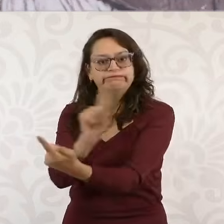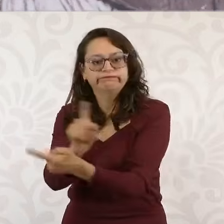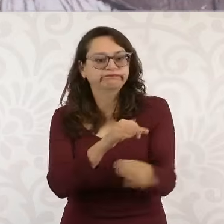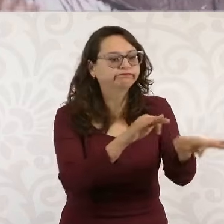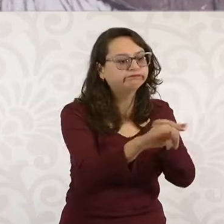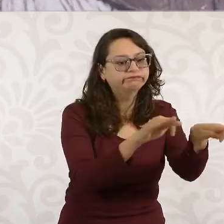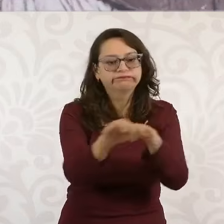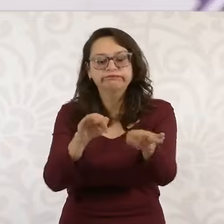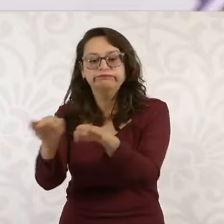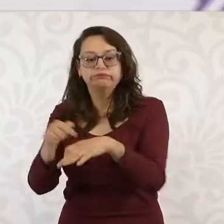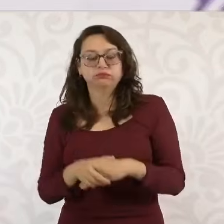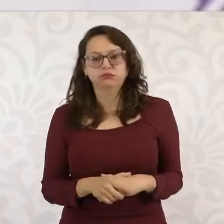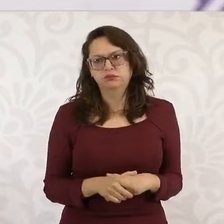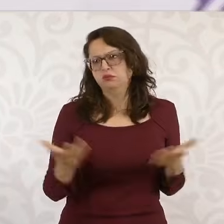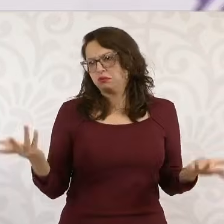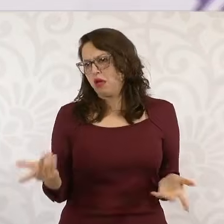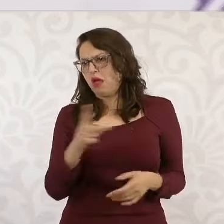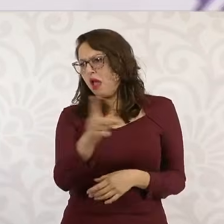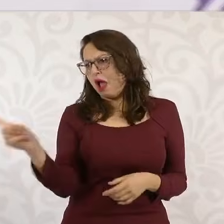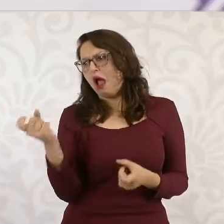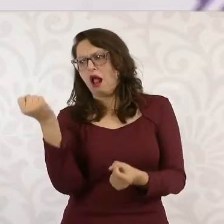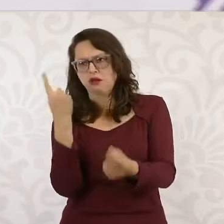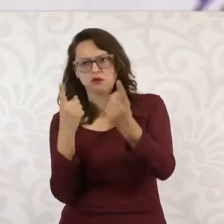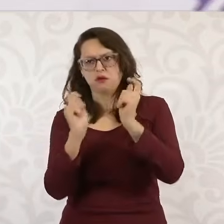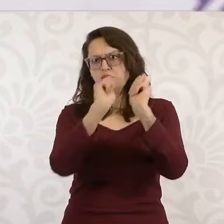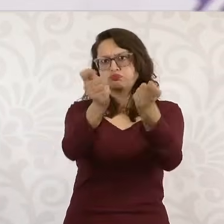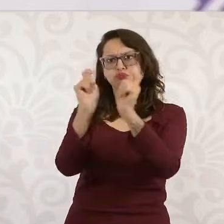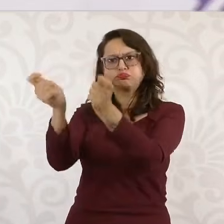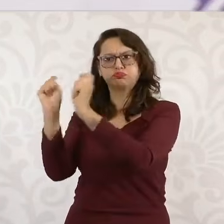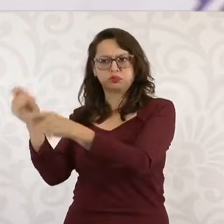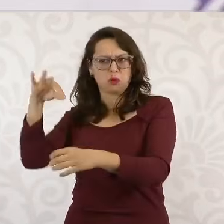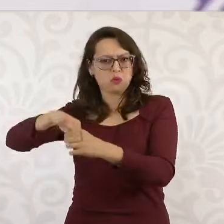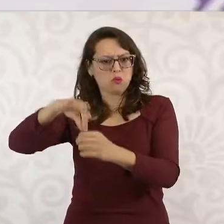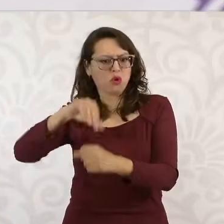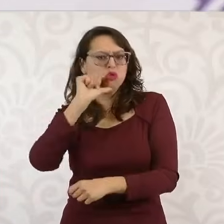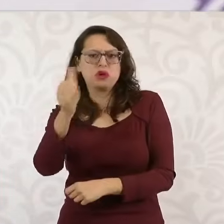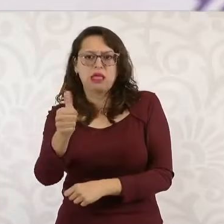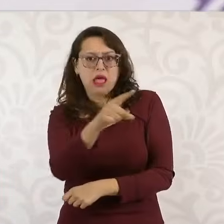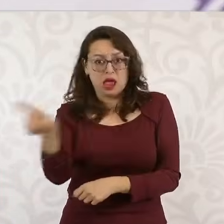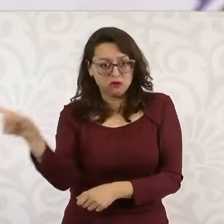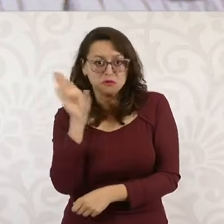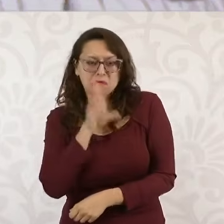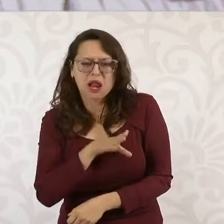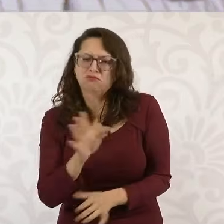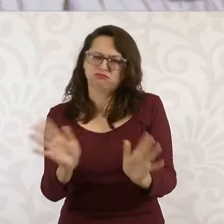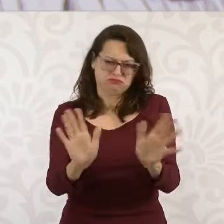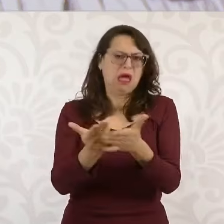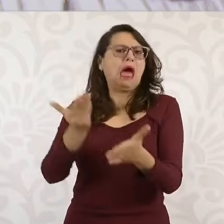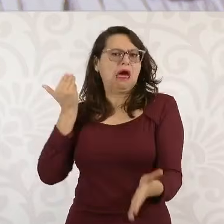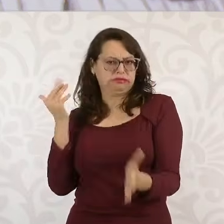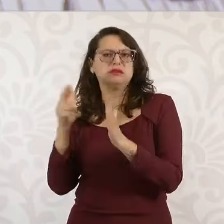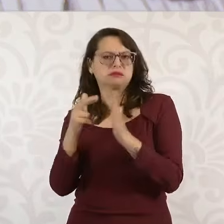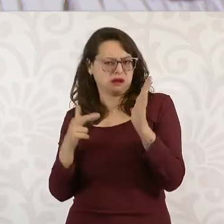No critico a quien ha participado como diputado o diputada plurinominal, así eran las reglas. Pero nosotros